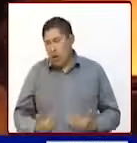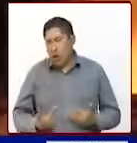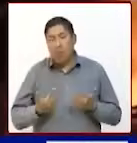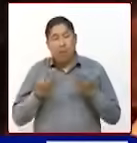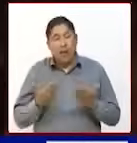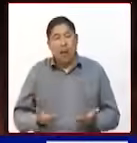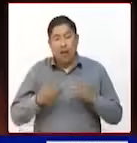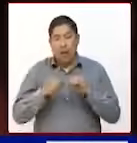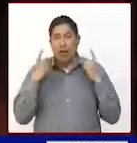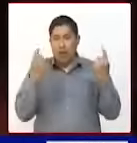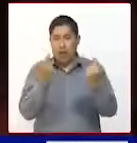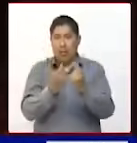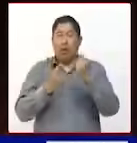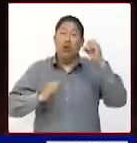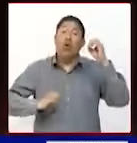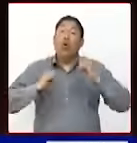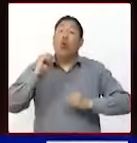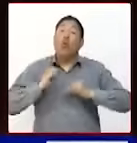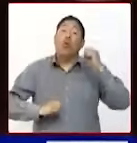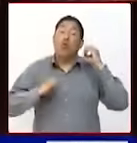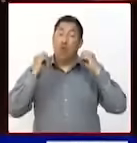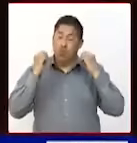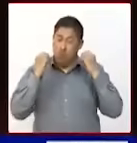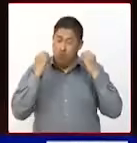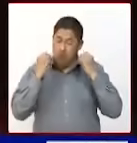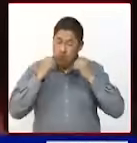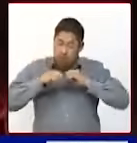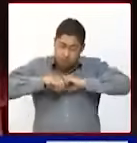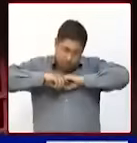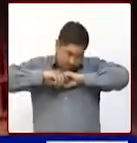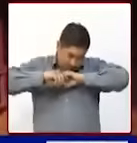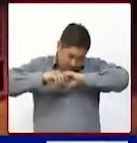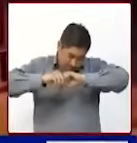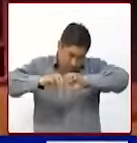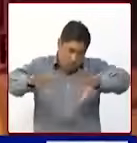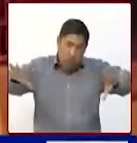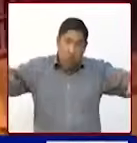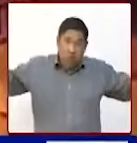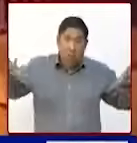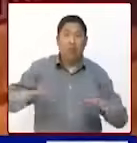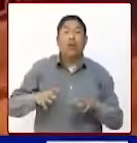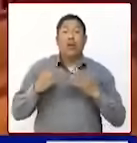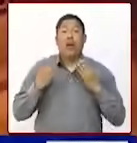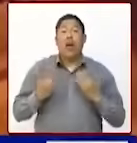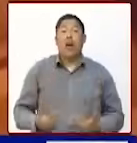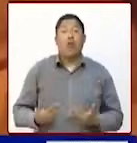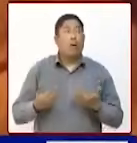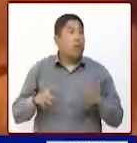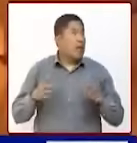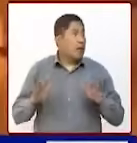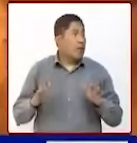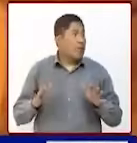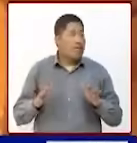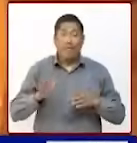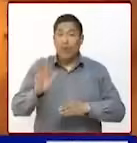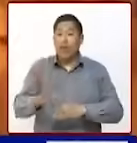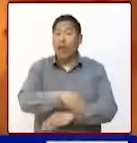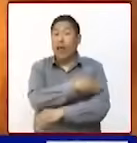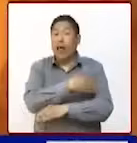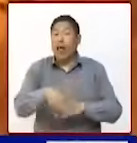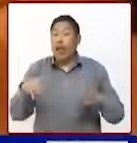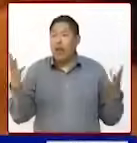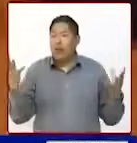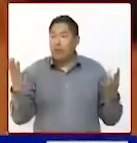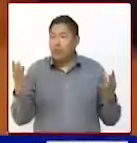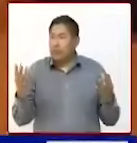que en el departamento de Oruro hay una logística grande que está desplazada. Es lo que se vive al momento, ya las cosas y las calles son un poquito